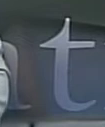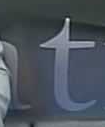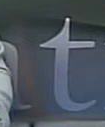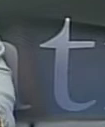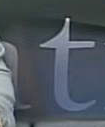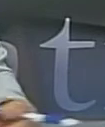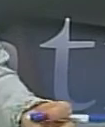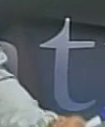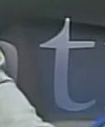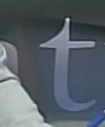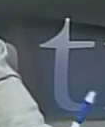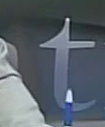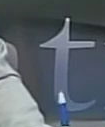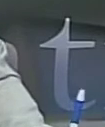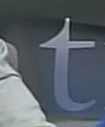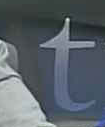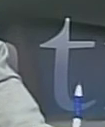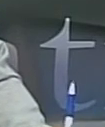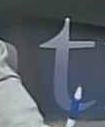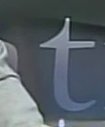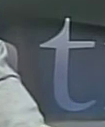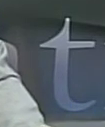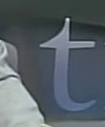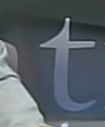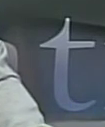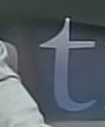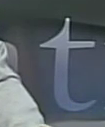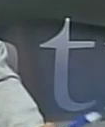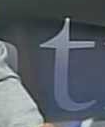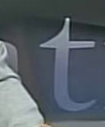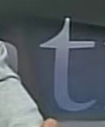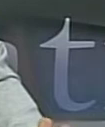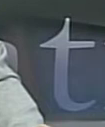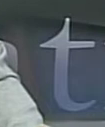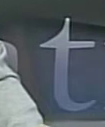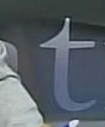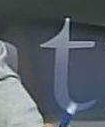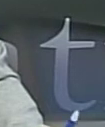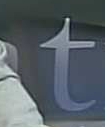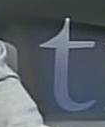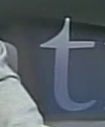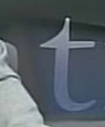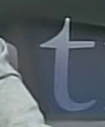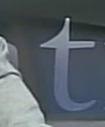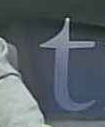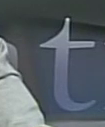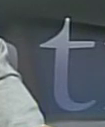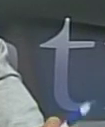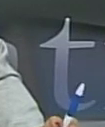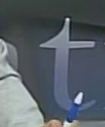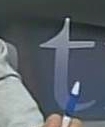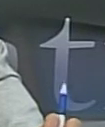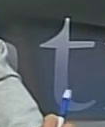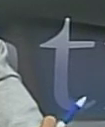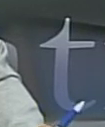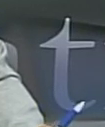considera que los patronos deberían pronunciarse en el patronato en clara referencia a la alcaldesa de santander y sobre todo creo que es un error